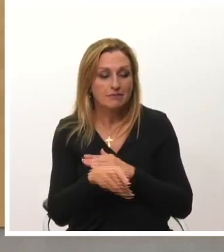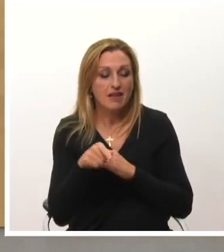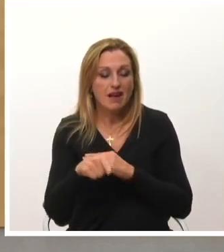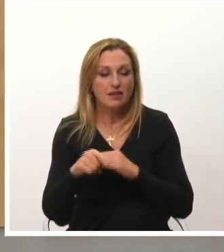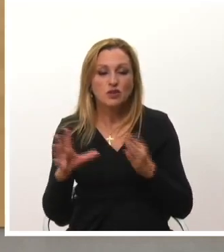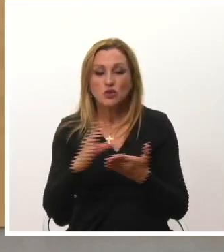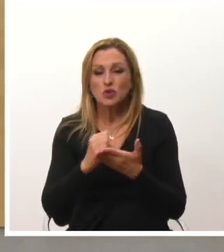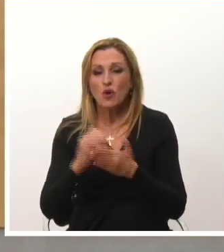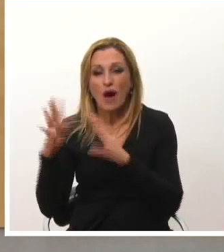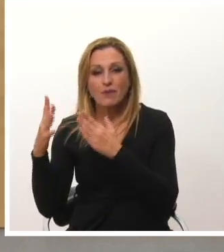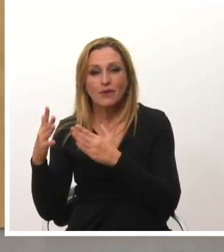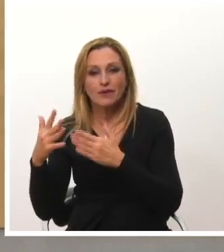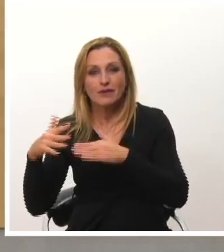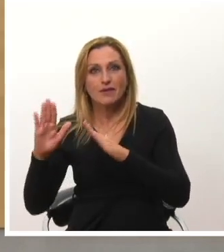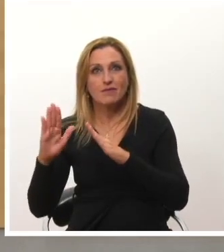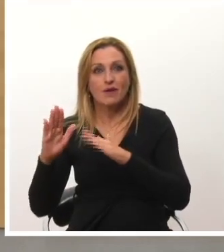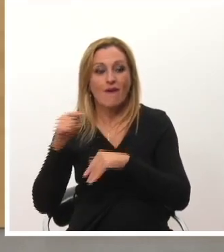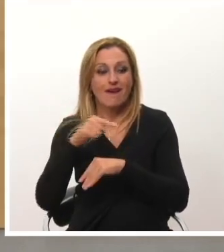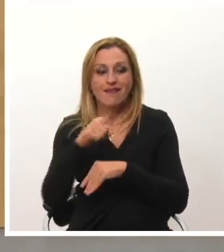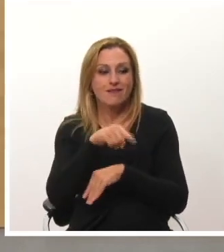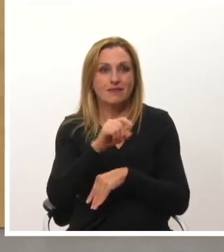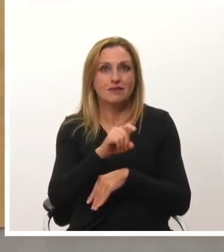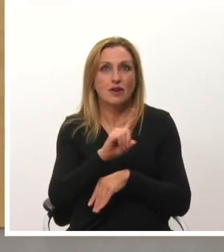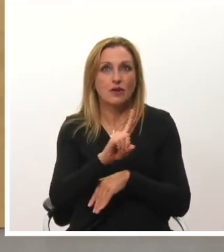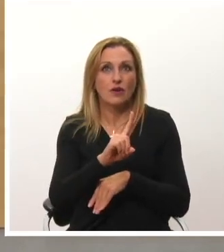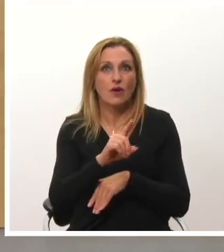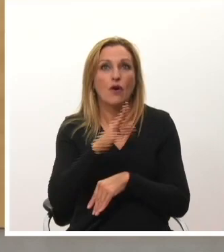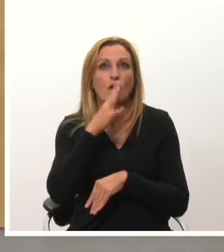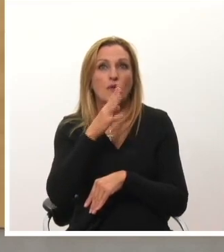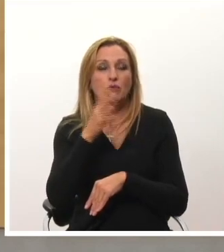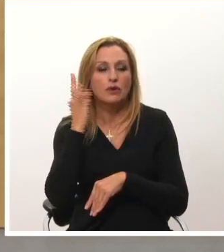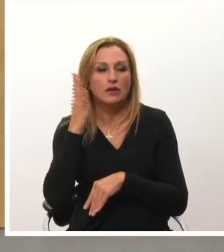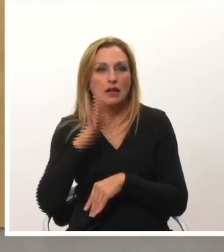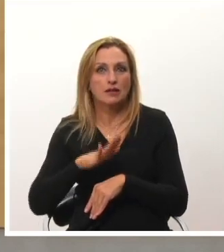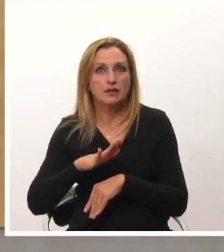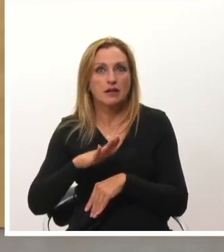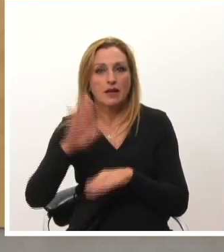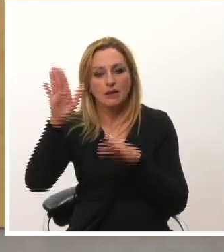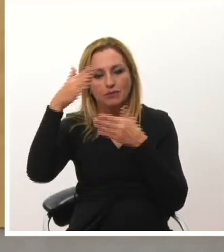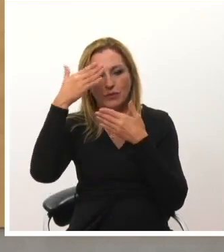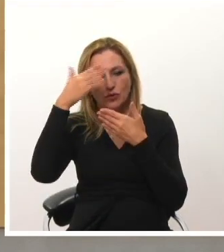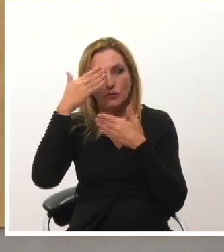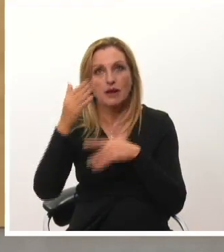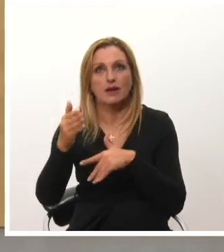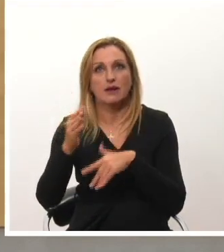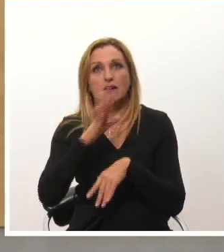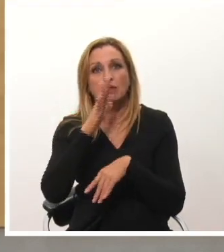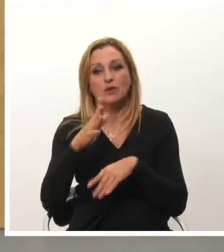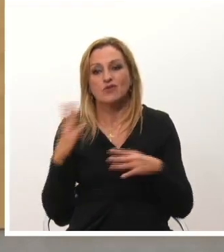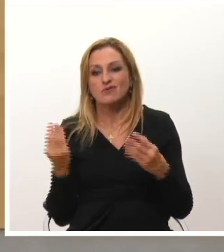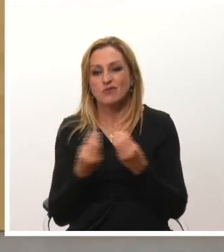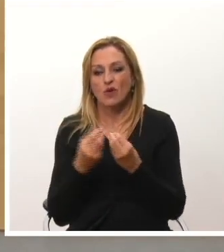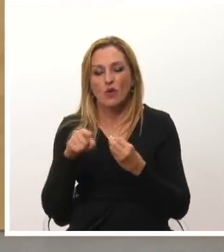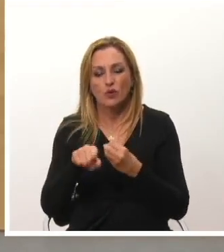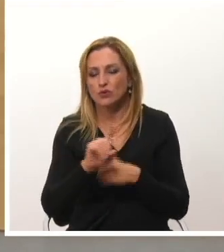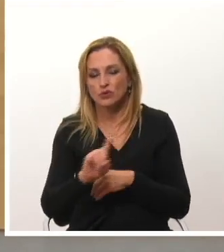redacción menos ellos y saben por qué porque la niña era musulmana por eso no podemos estar con ustedes por